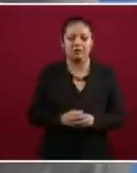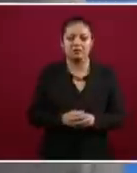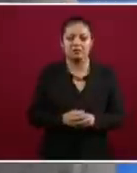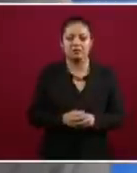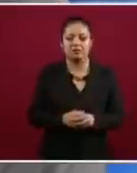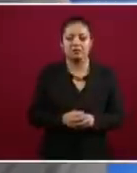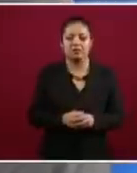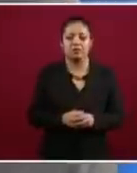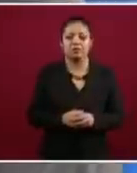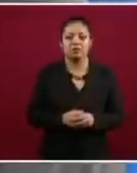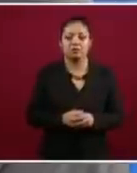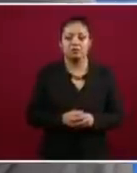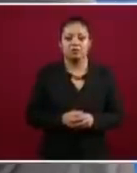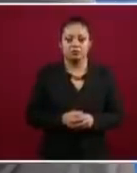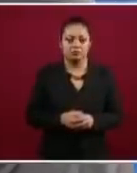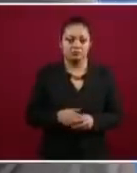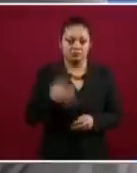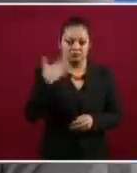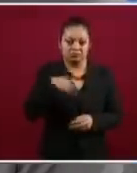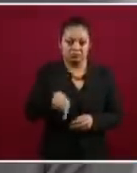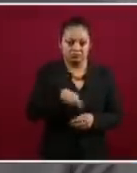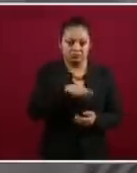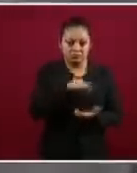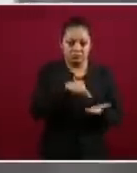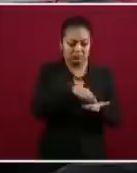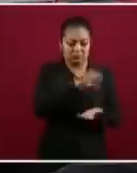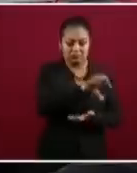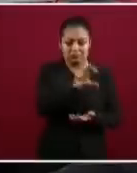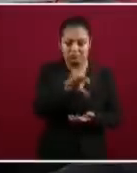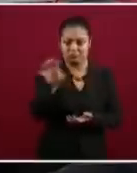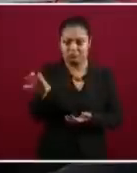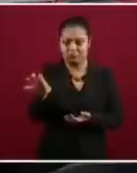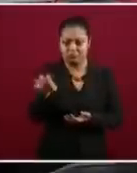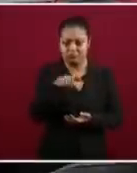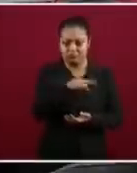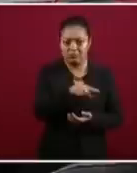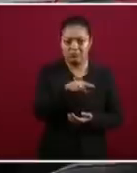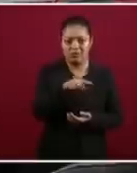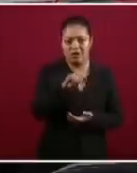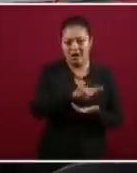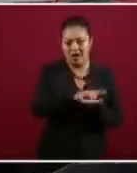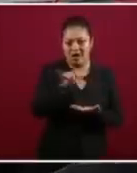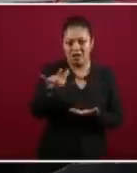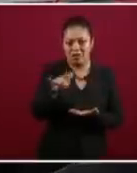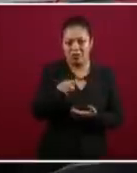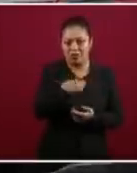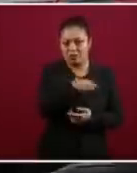y estos aeropuertos, unos concesionados y otros que